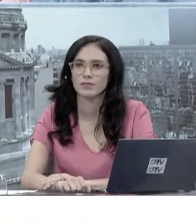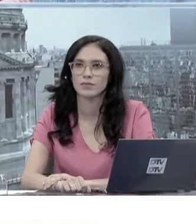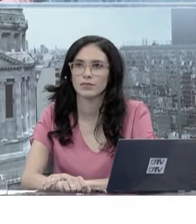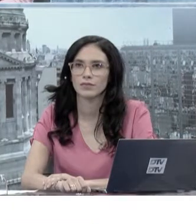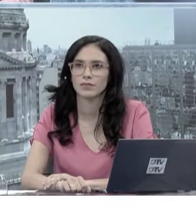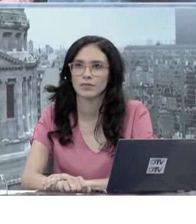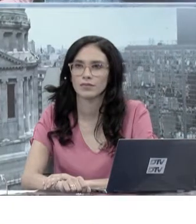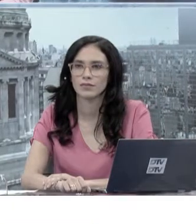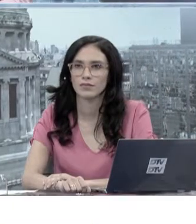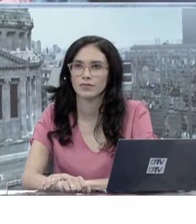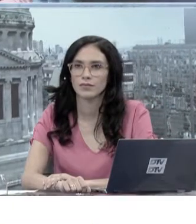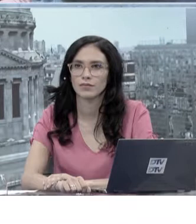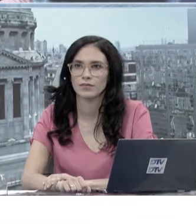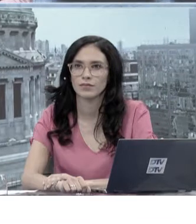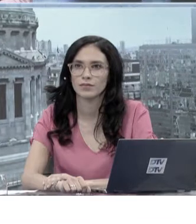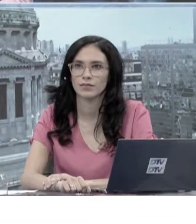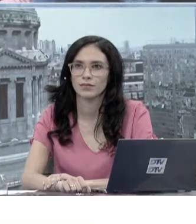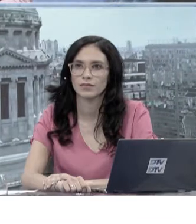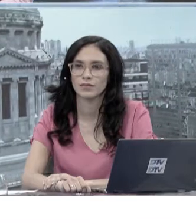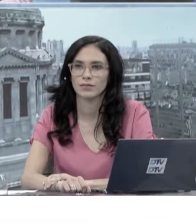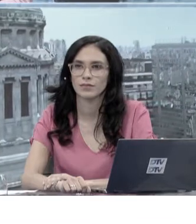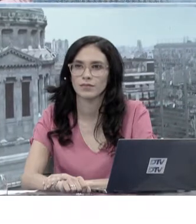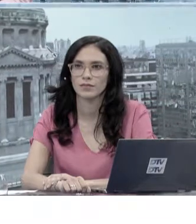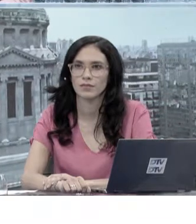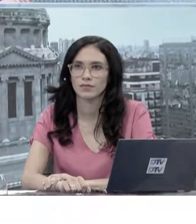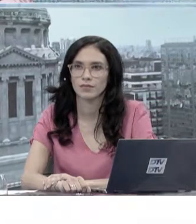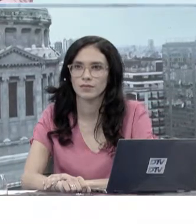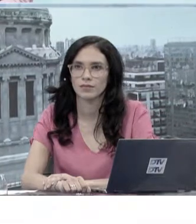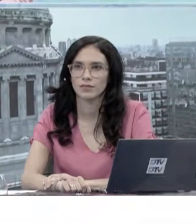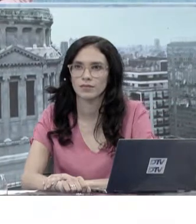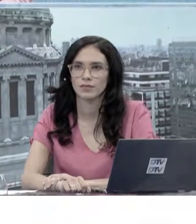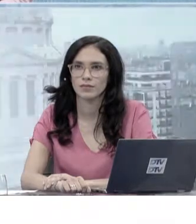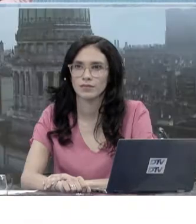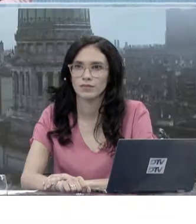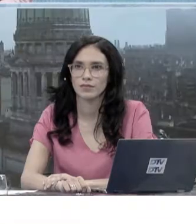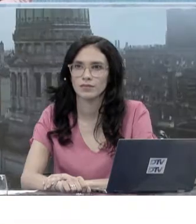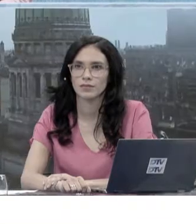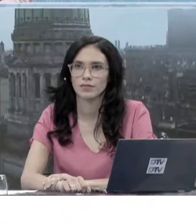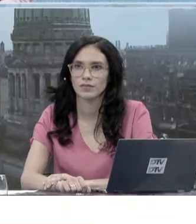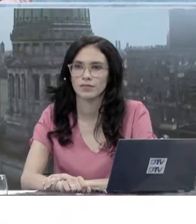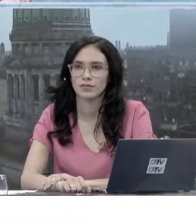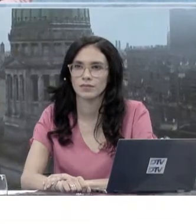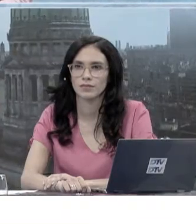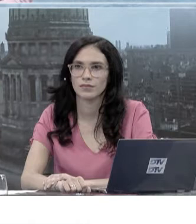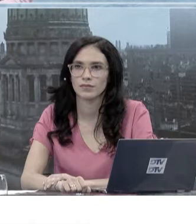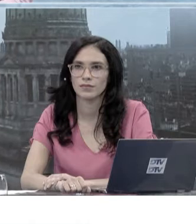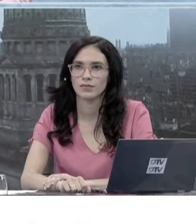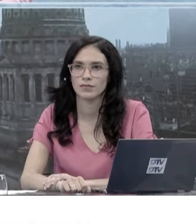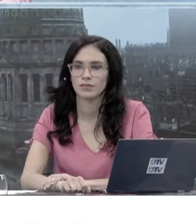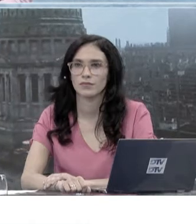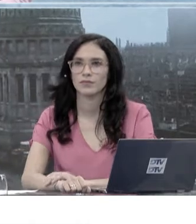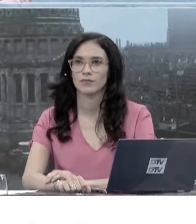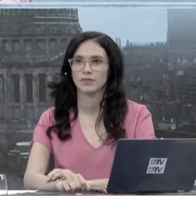Nosotros incluso hemos denunciado, yo saqué un comunicado hace dos o tres semanas atrás sobre el tema justamente